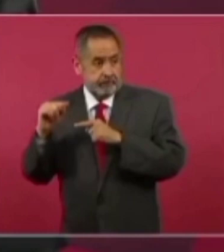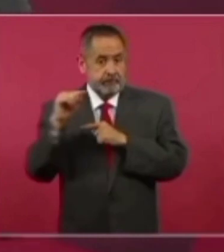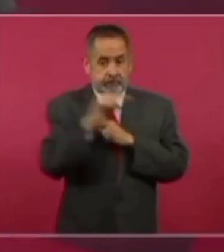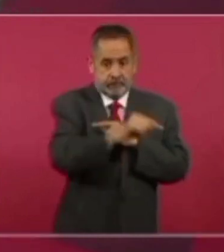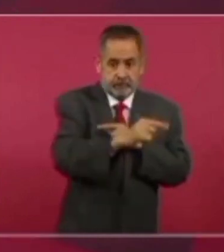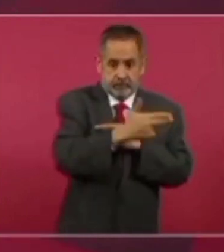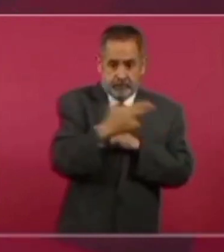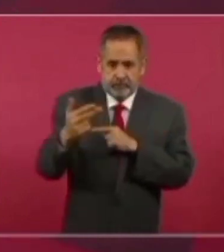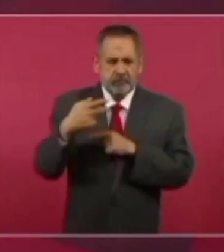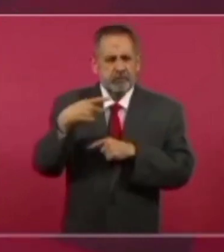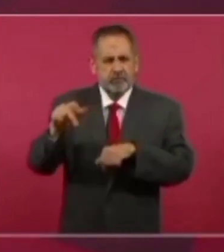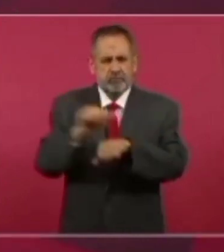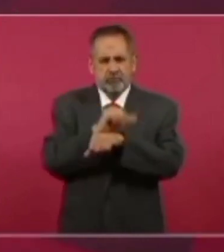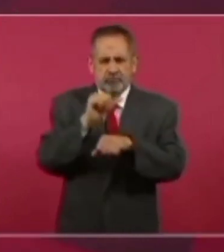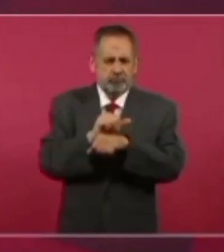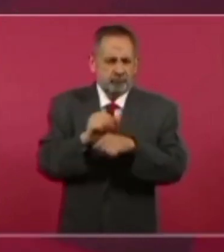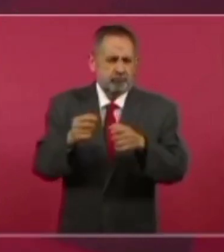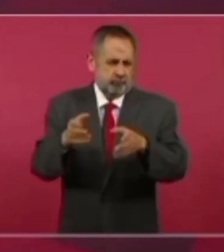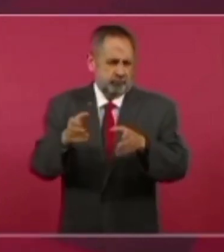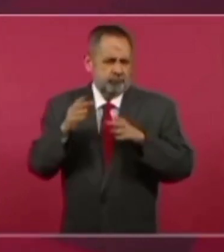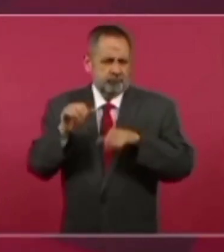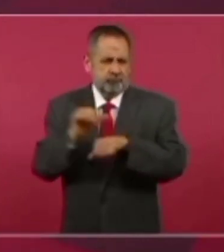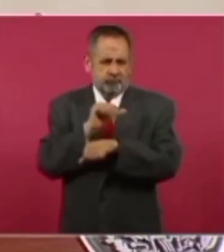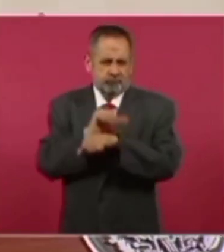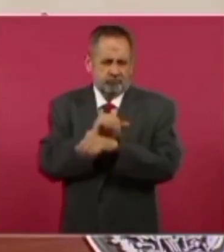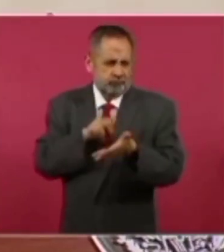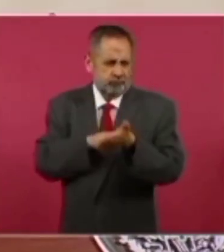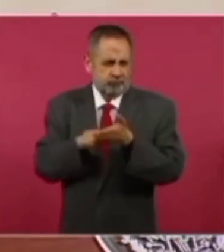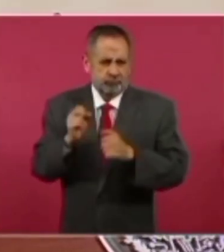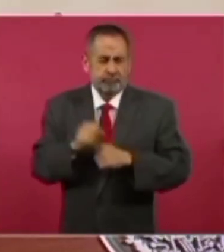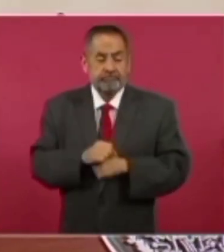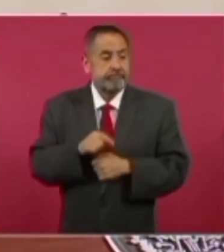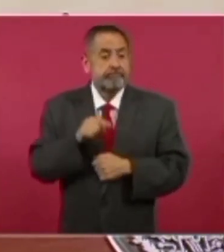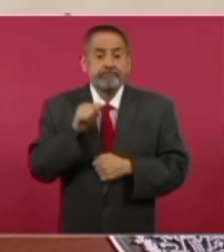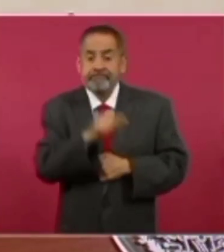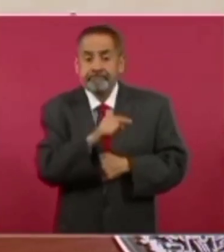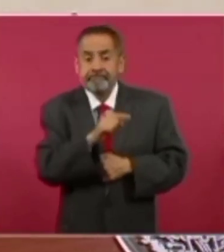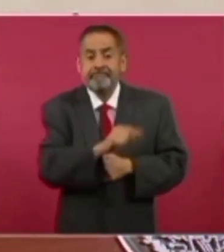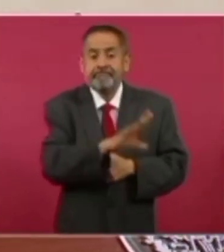en su automóvil, lo primero que me comentó,